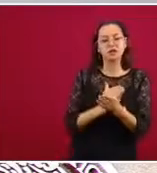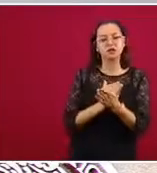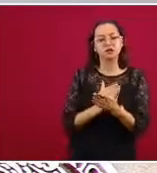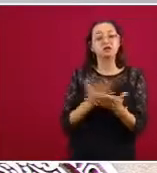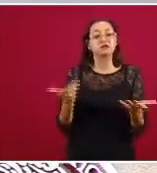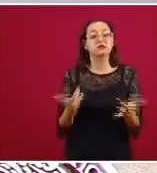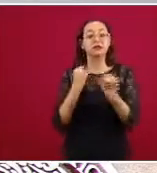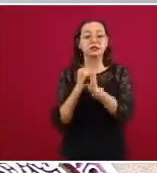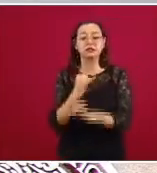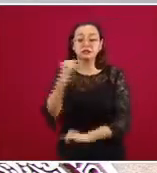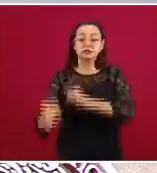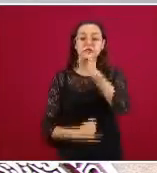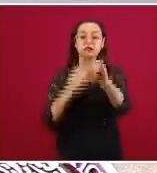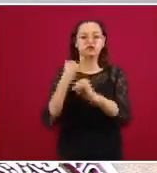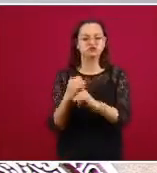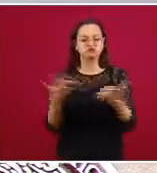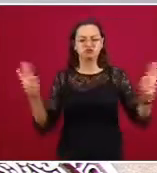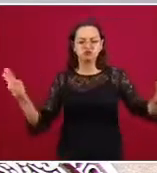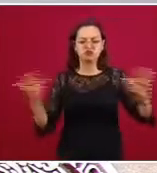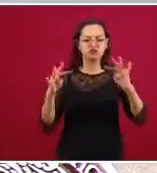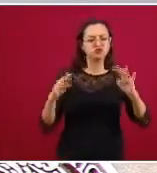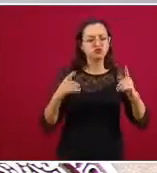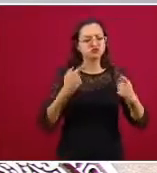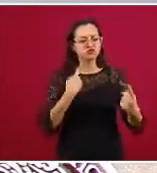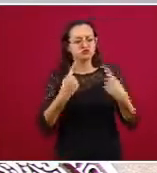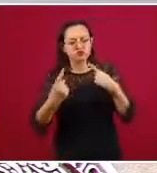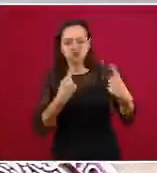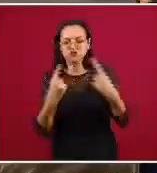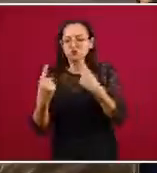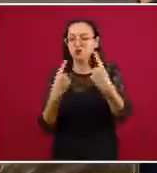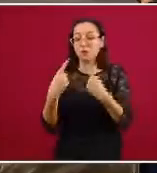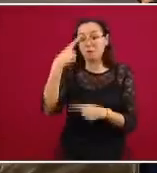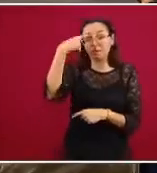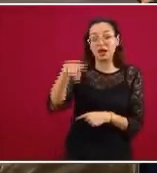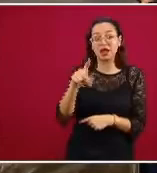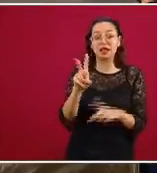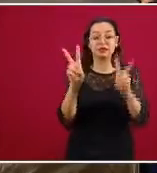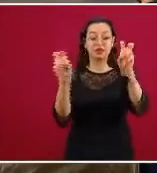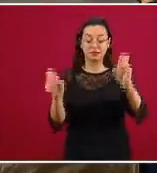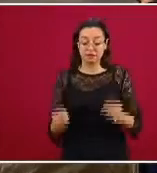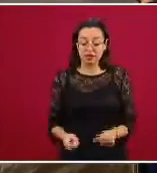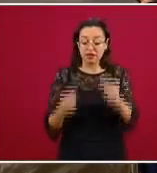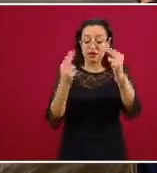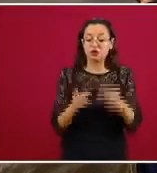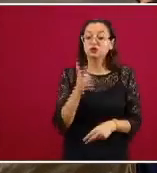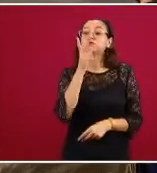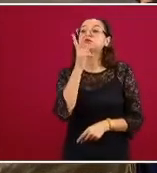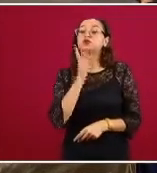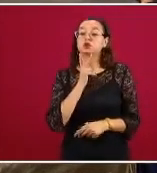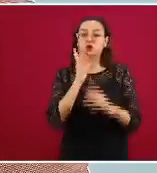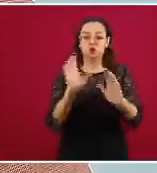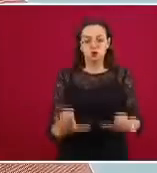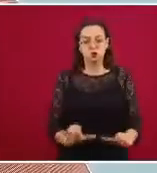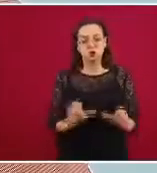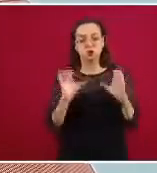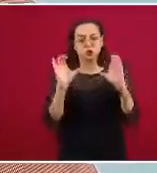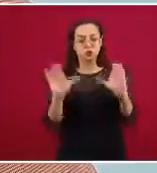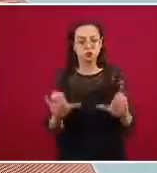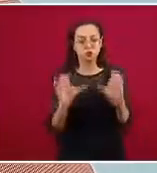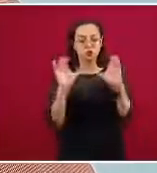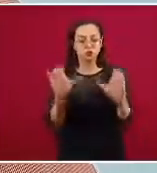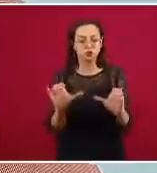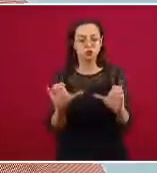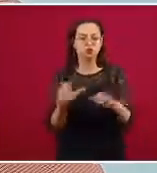contexto internacional para cuidar el mercado petrolero. No, nosotros